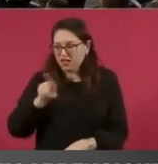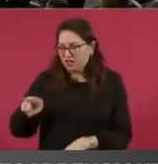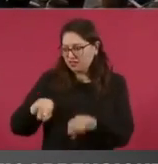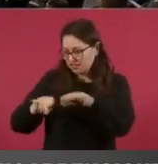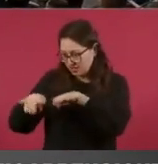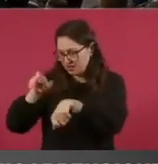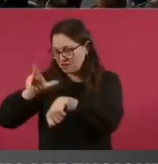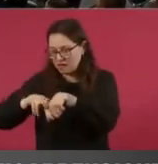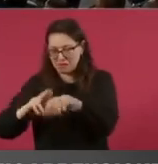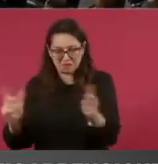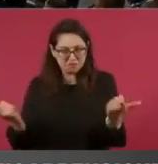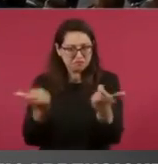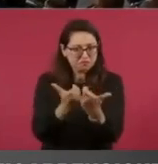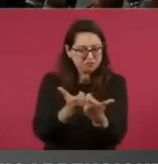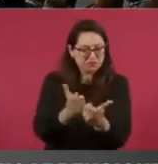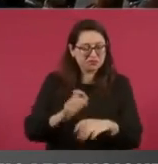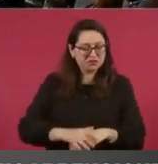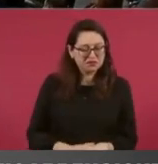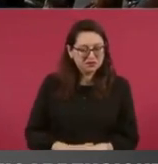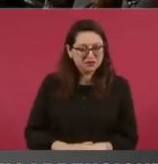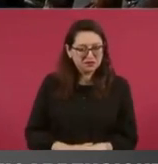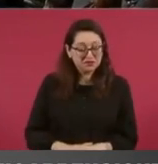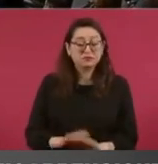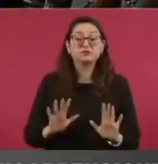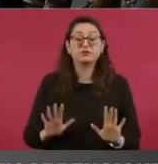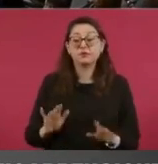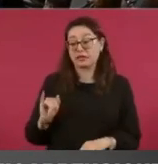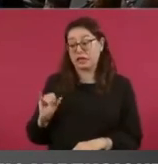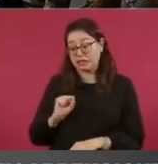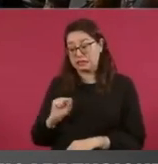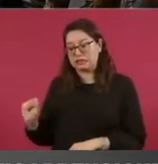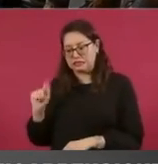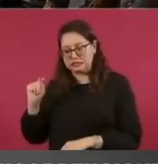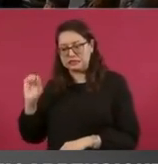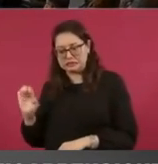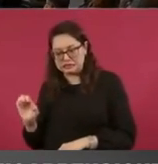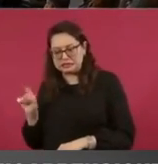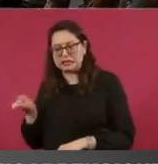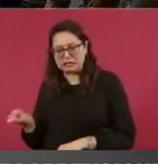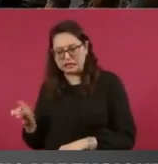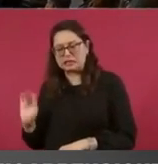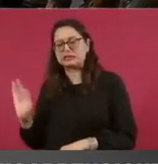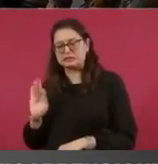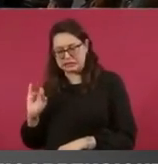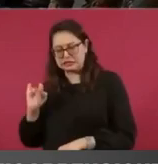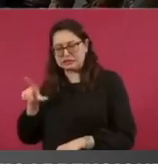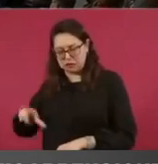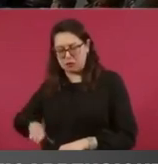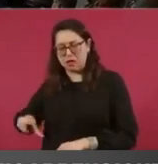pero no con los trabajadores del Seguro Social.